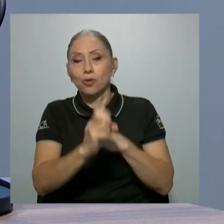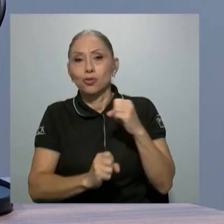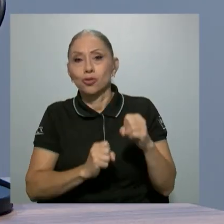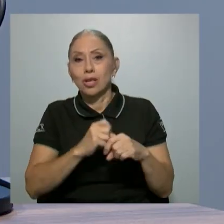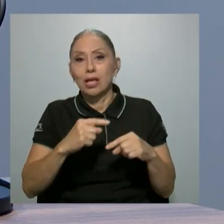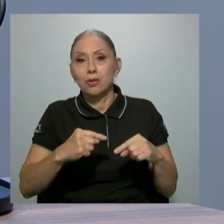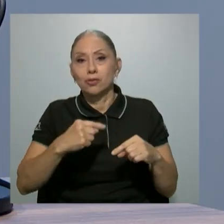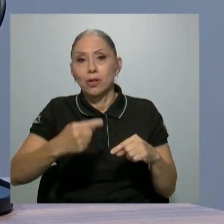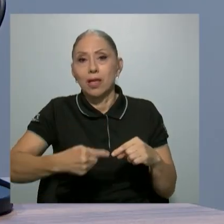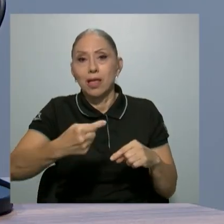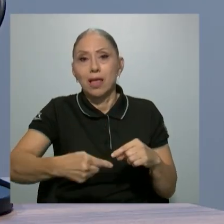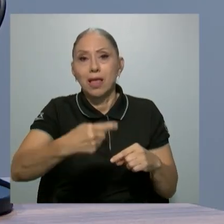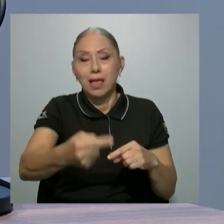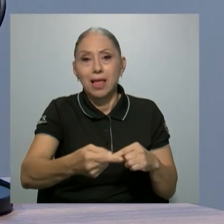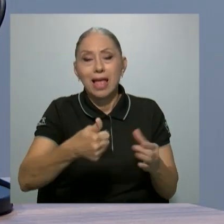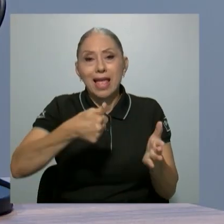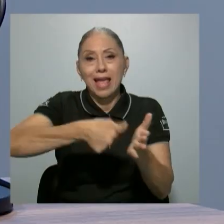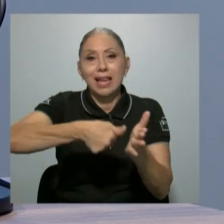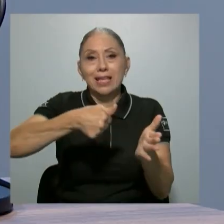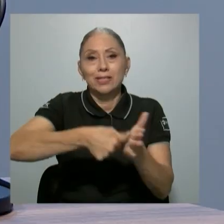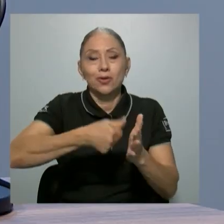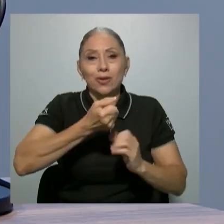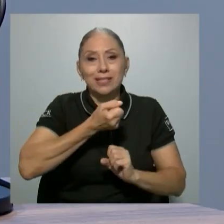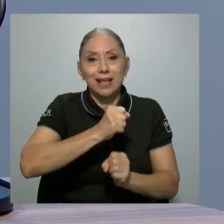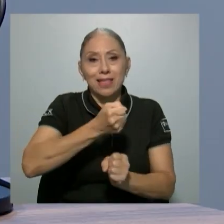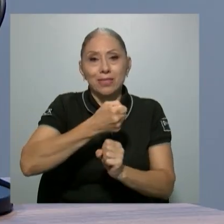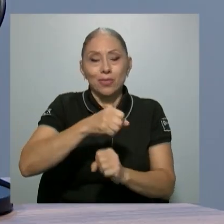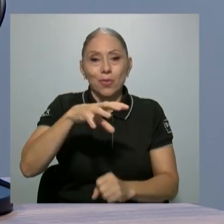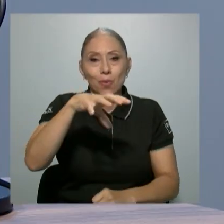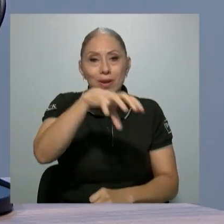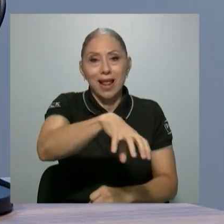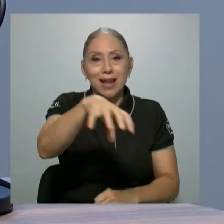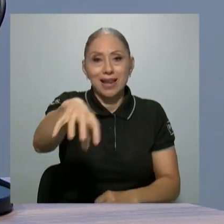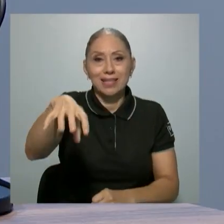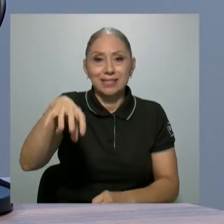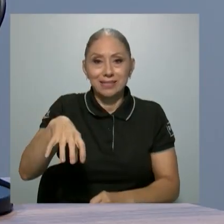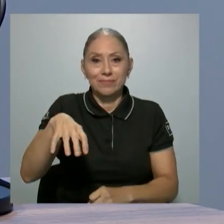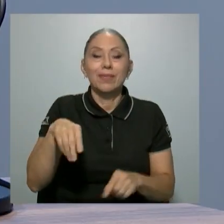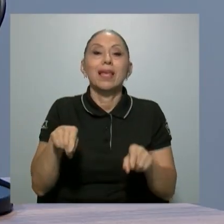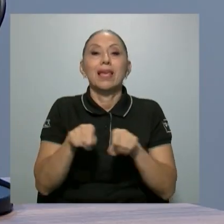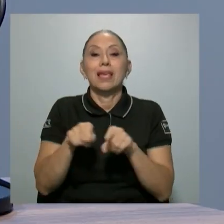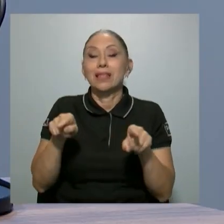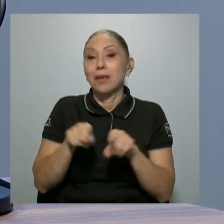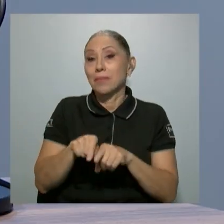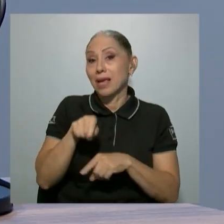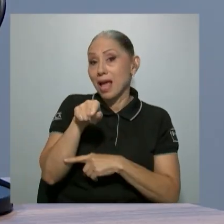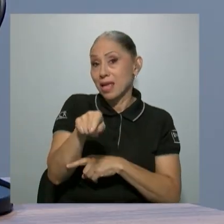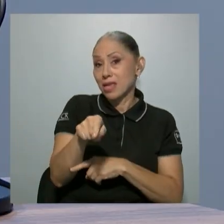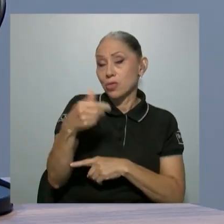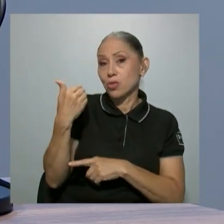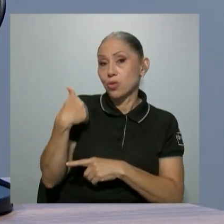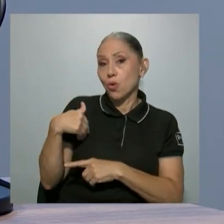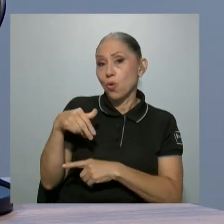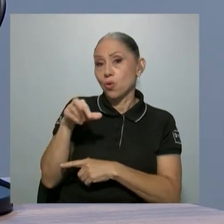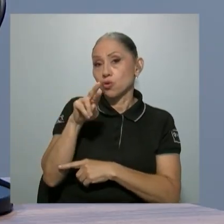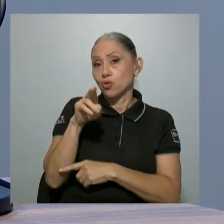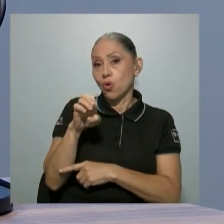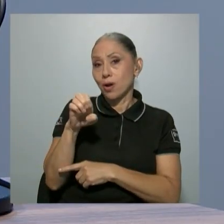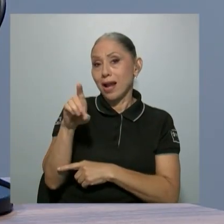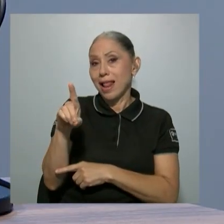elecciones cantonales, y el ojo de don Ronald y de muchas otras personas va muy en ese